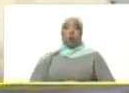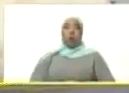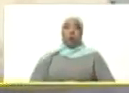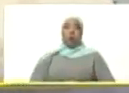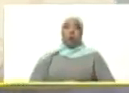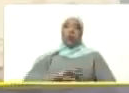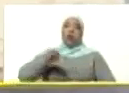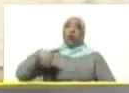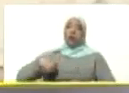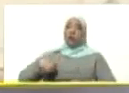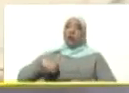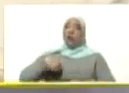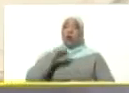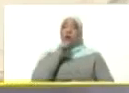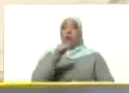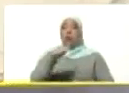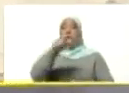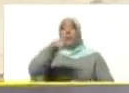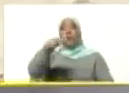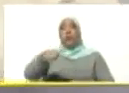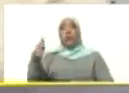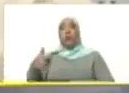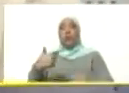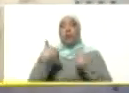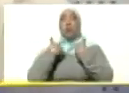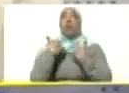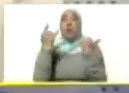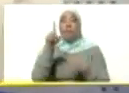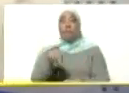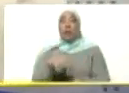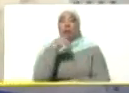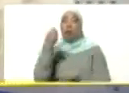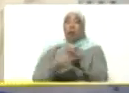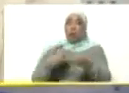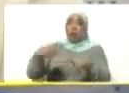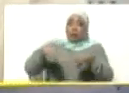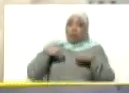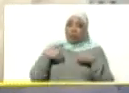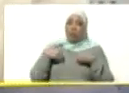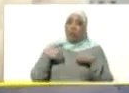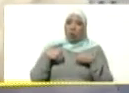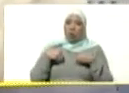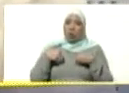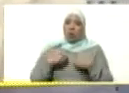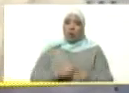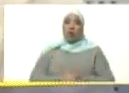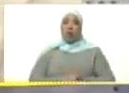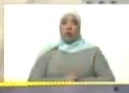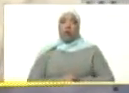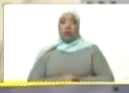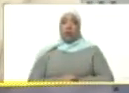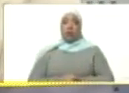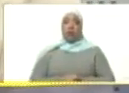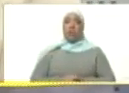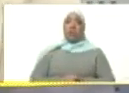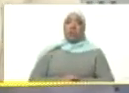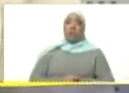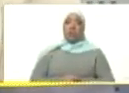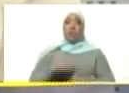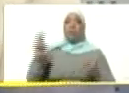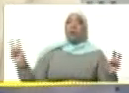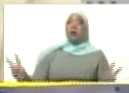neutralizándolo y derrotándolo. Recientemente también tenemos que reconocer la inmensa